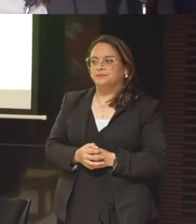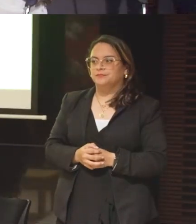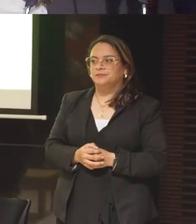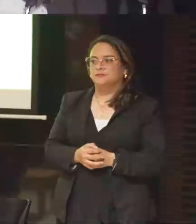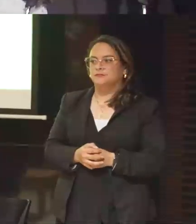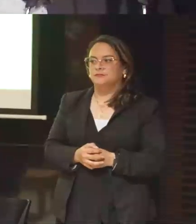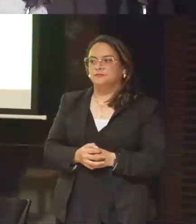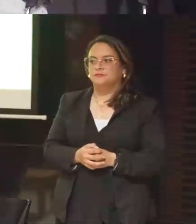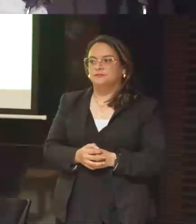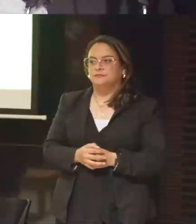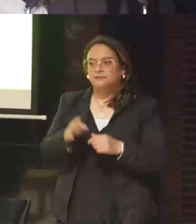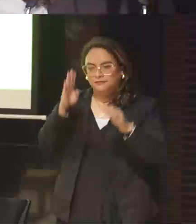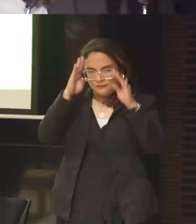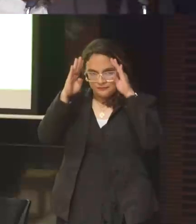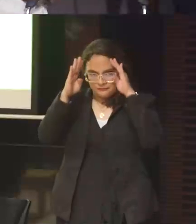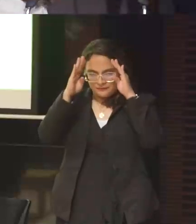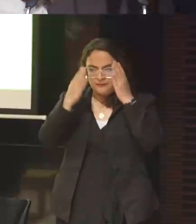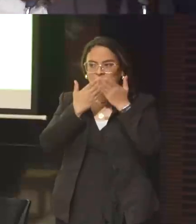Bueno, buenas tardes.